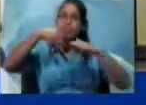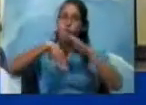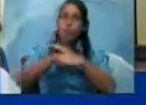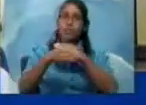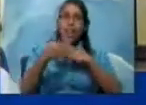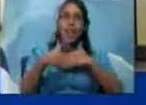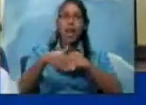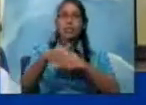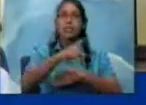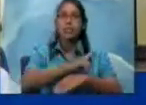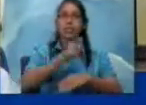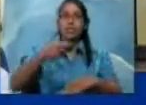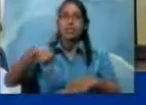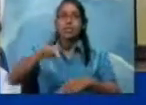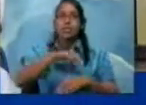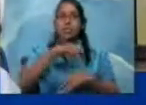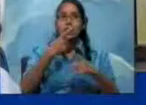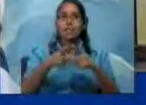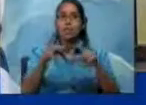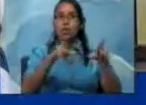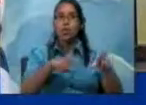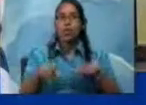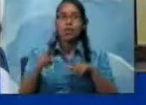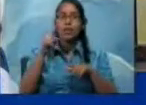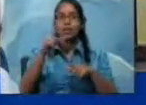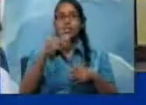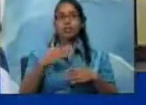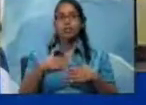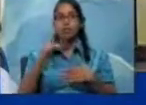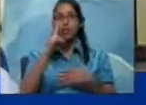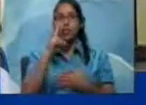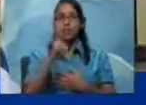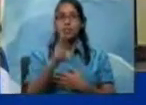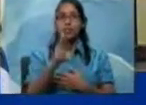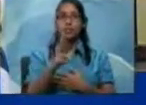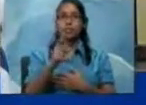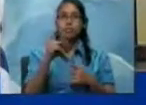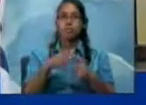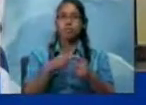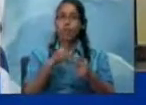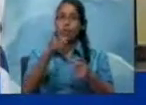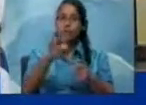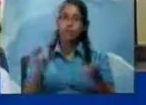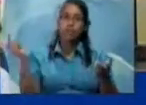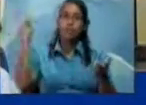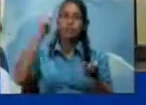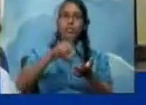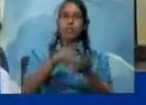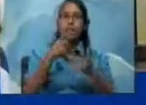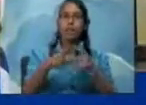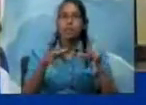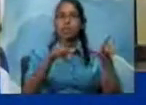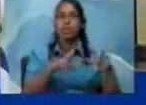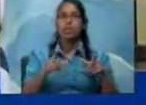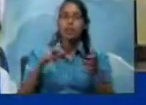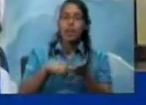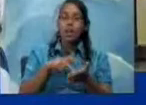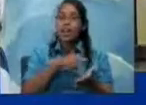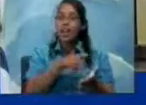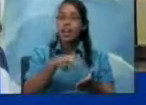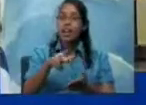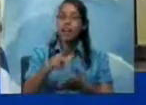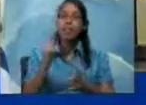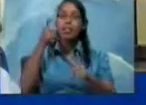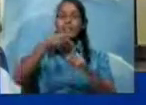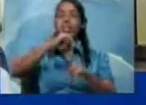vosotros a Galilea y allí me veréis ellos llegaron a Galilea caminaron desde